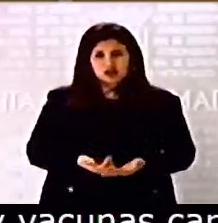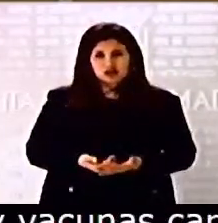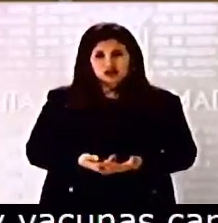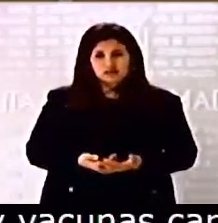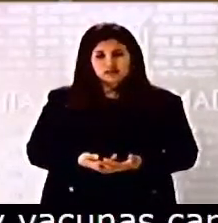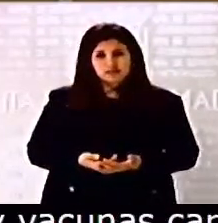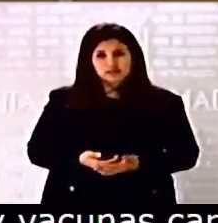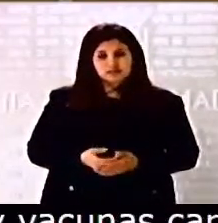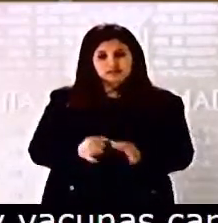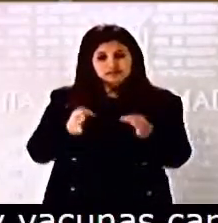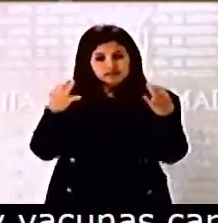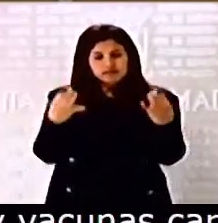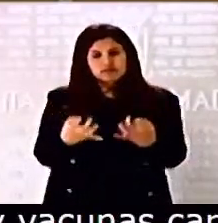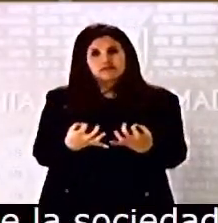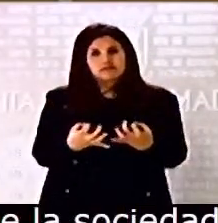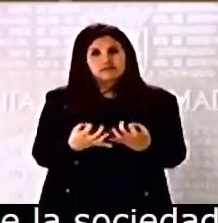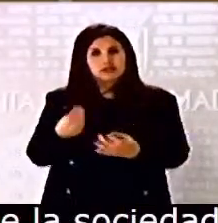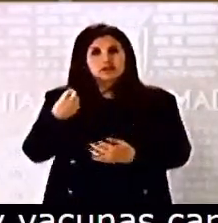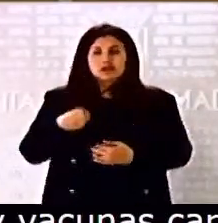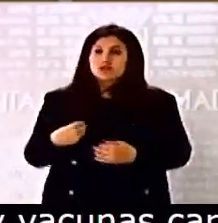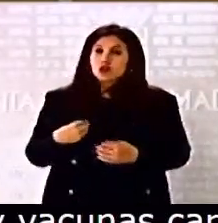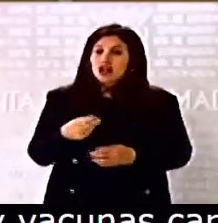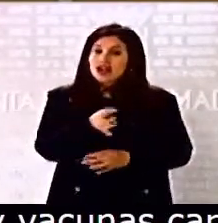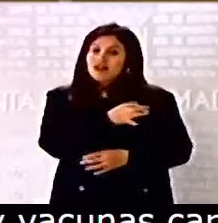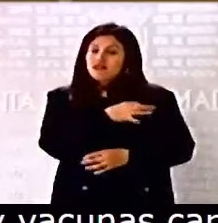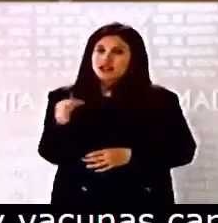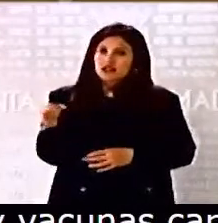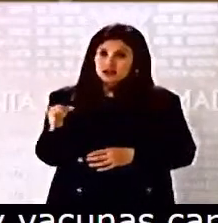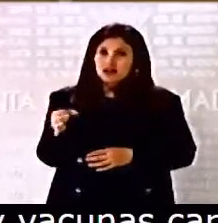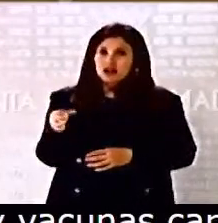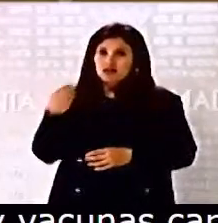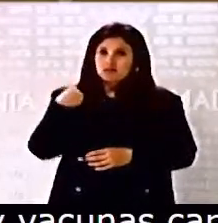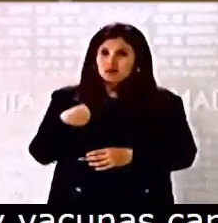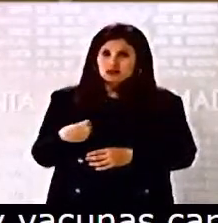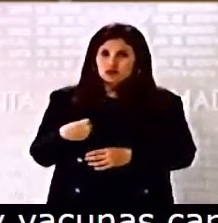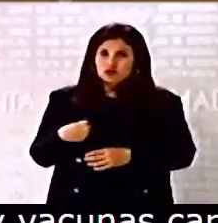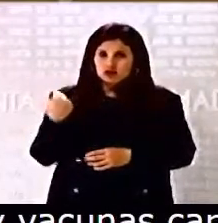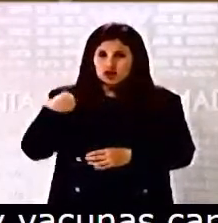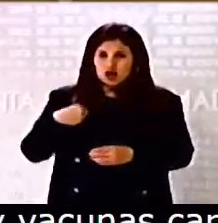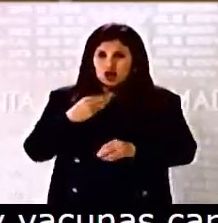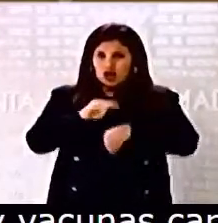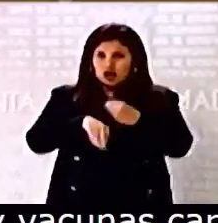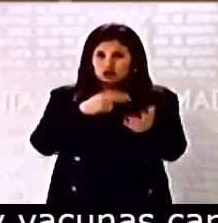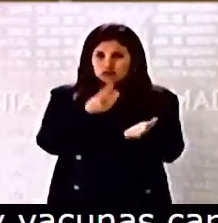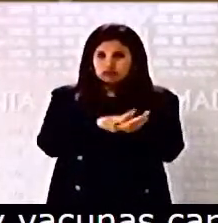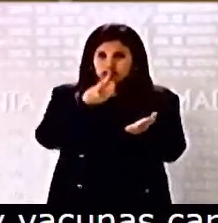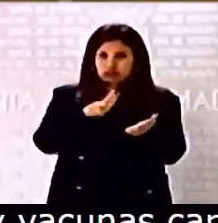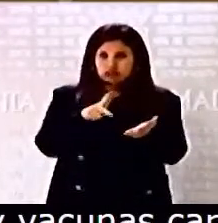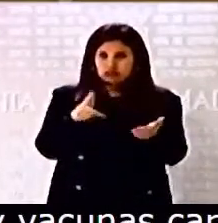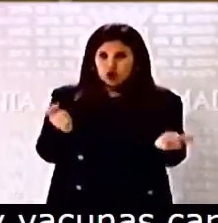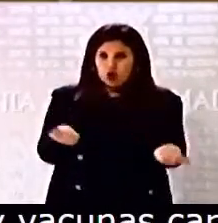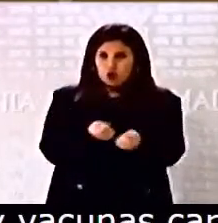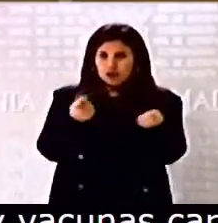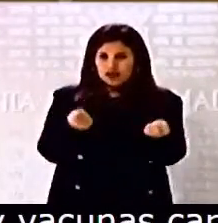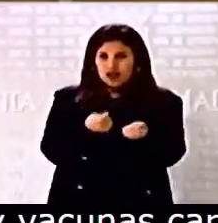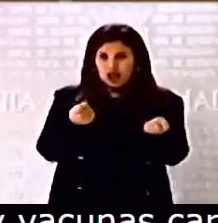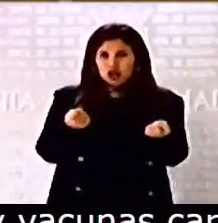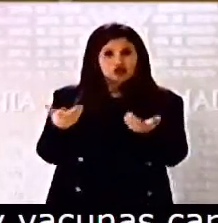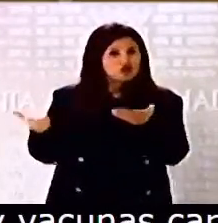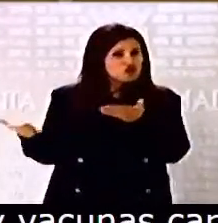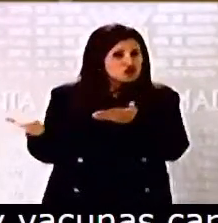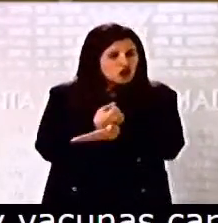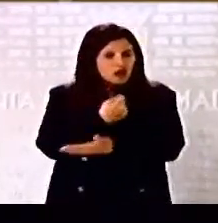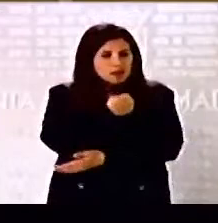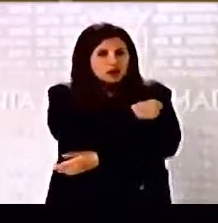Aquí, con la efectividad que se han autorizado comercialmente, todas, insisto, todas